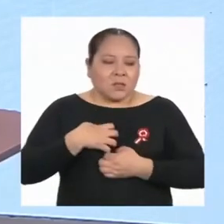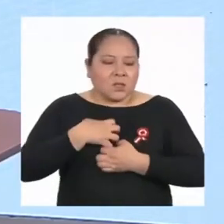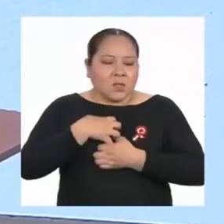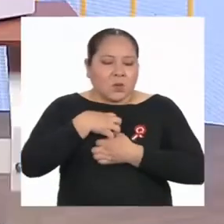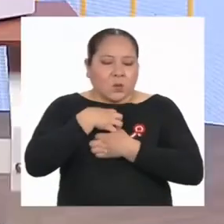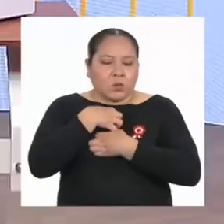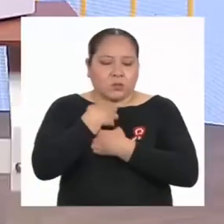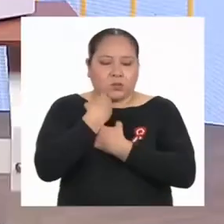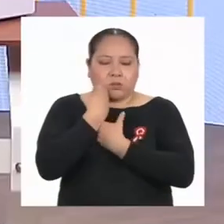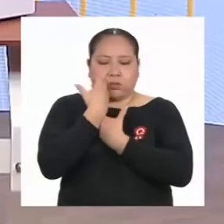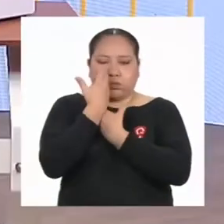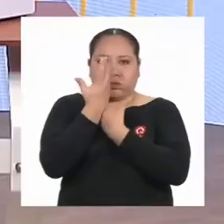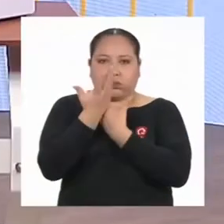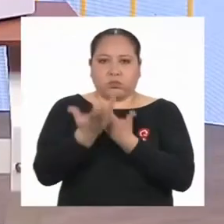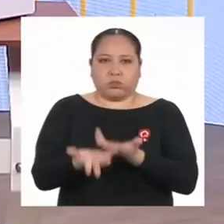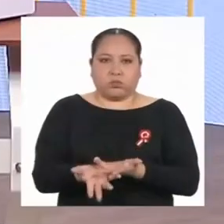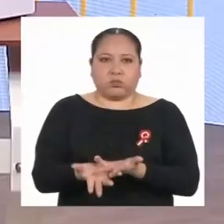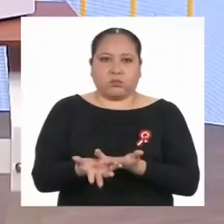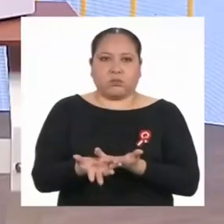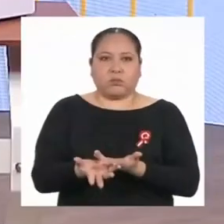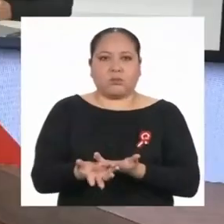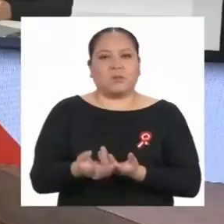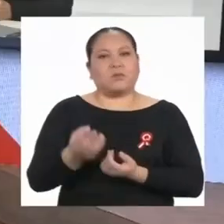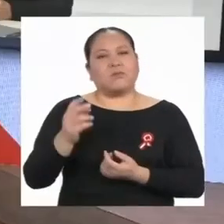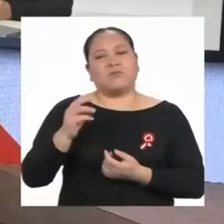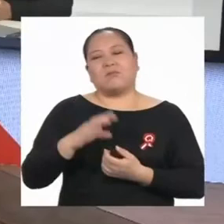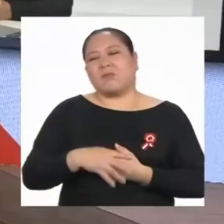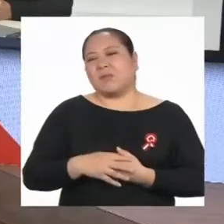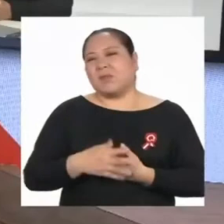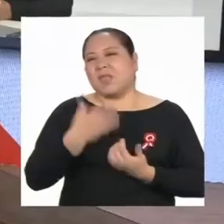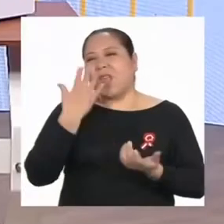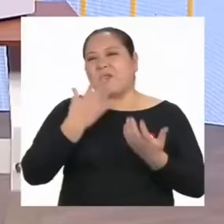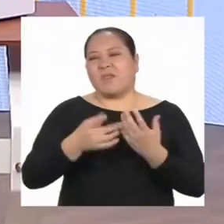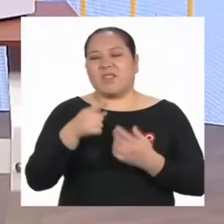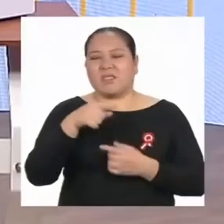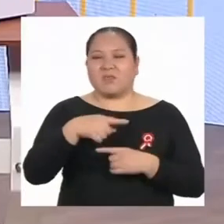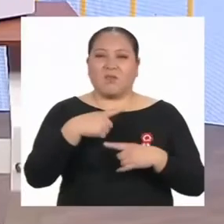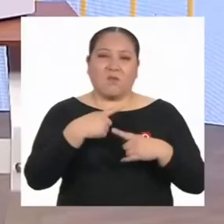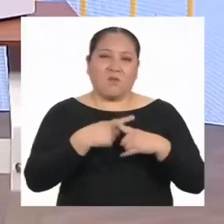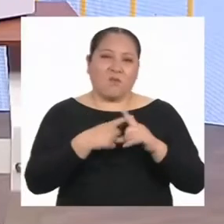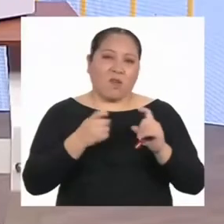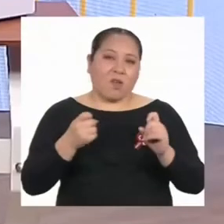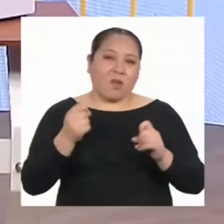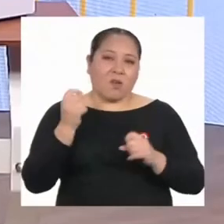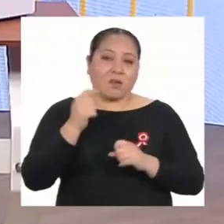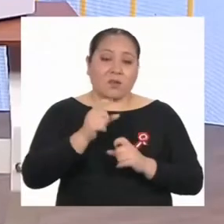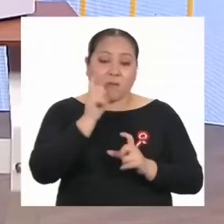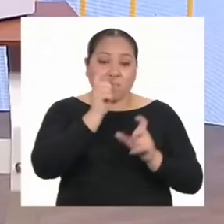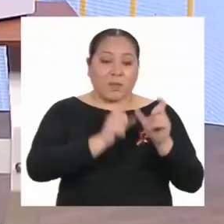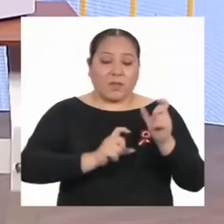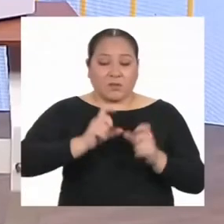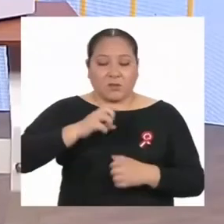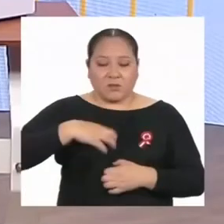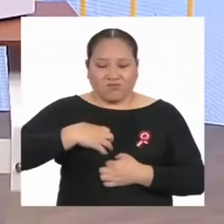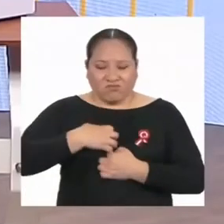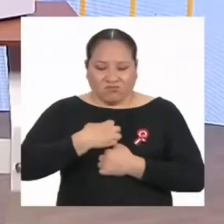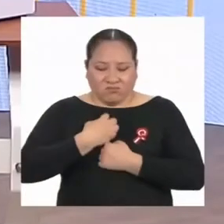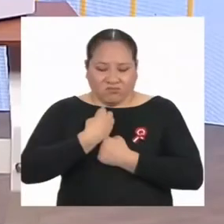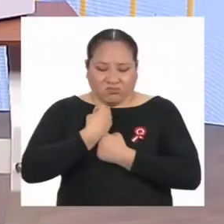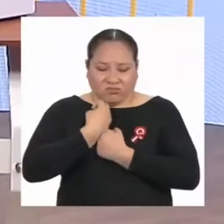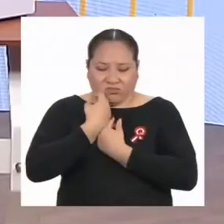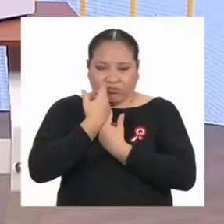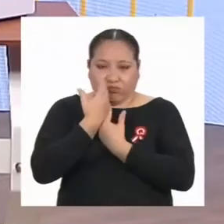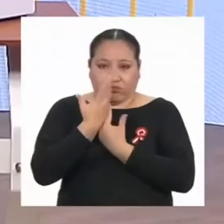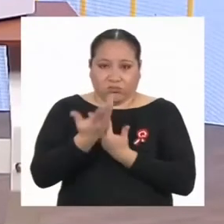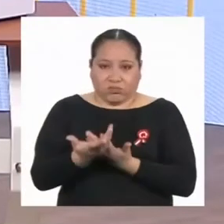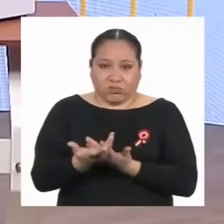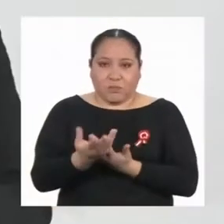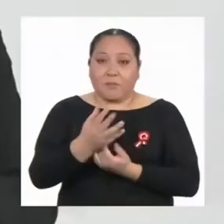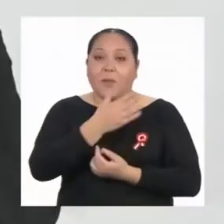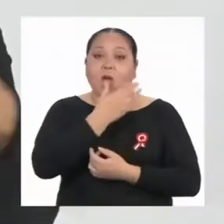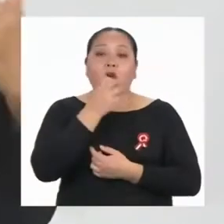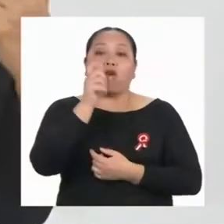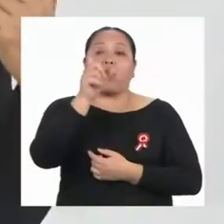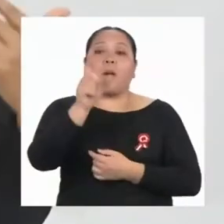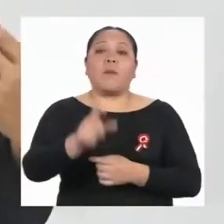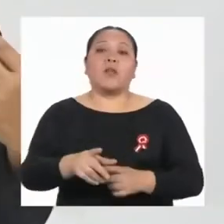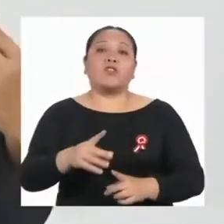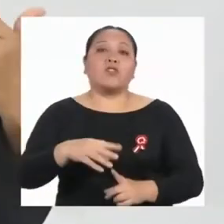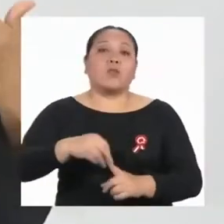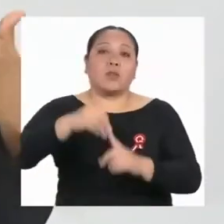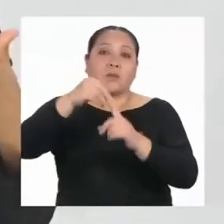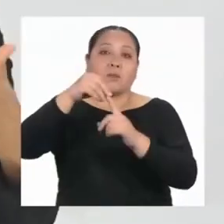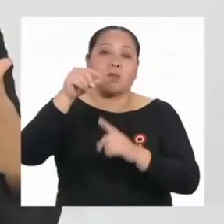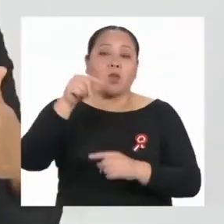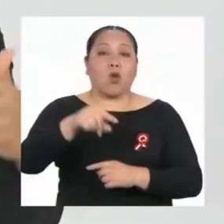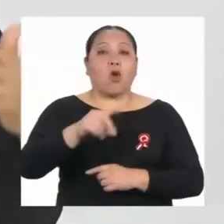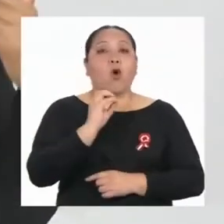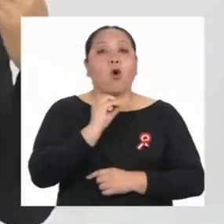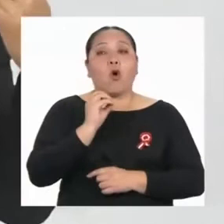eso. Debe ser muy feo. Estas personas deben buscar liberar todo ello con un especialista, ¿no cree? O